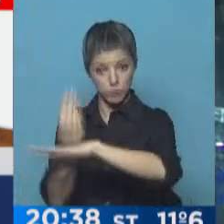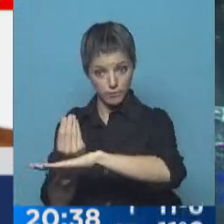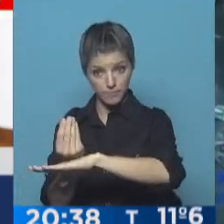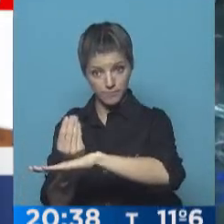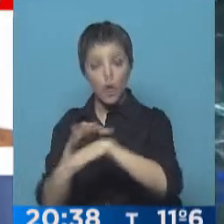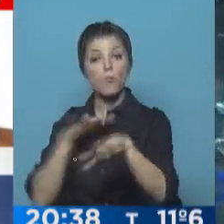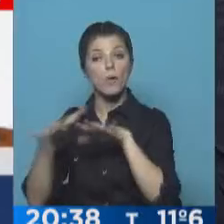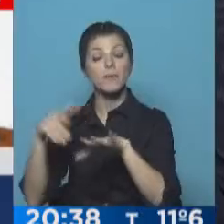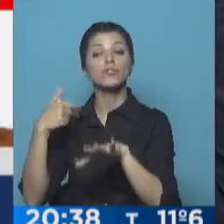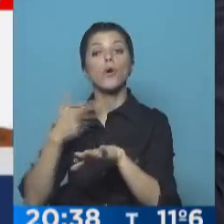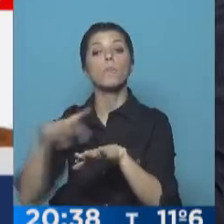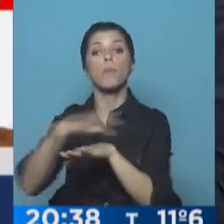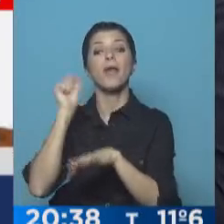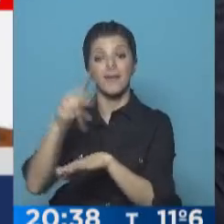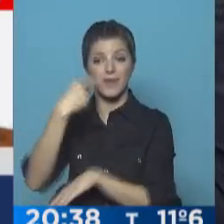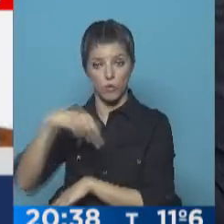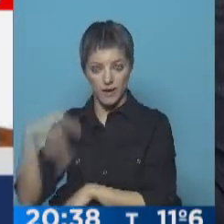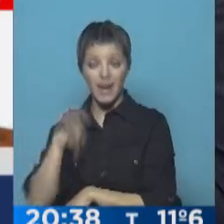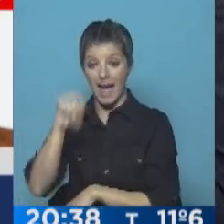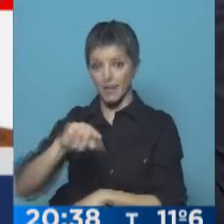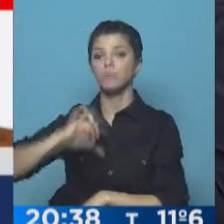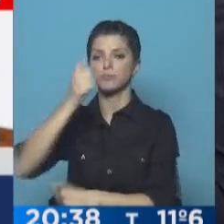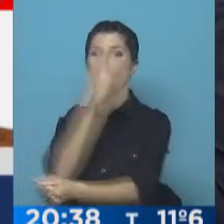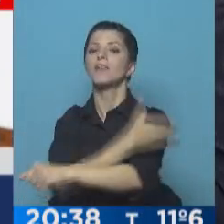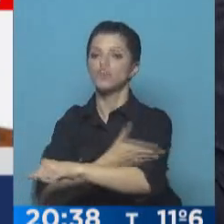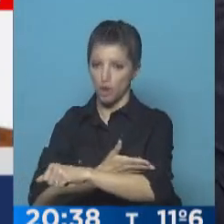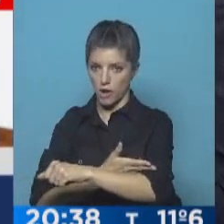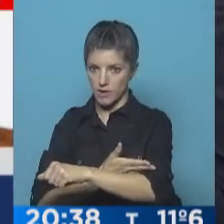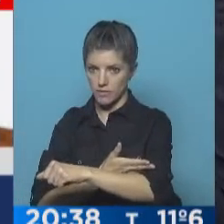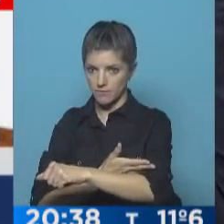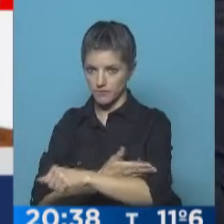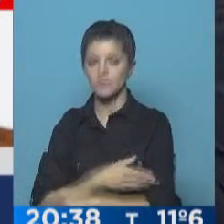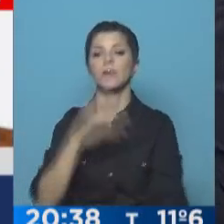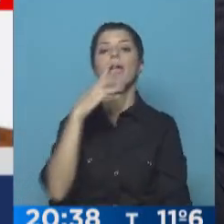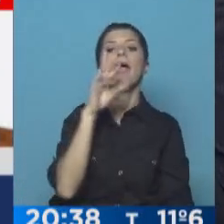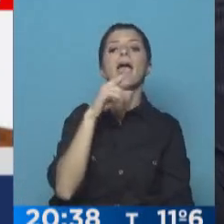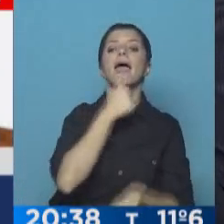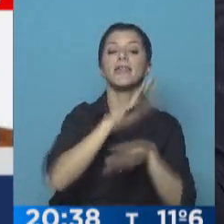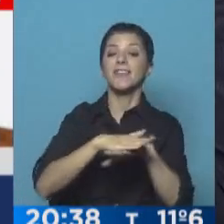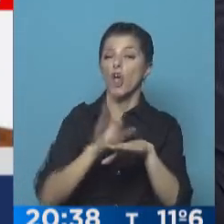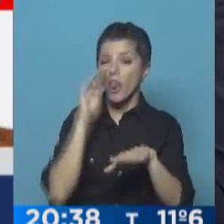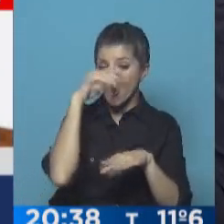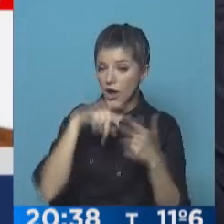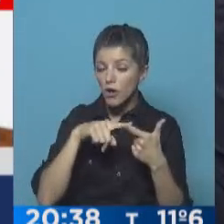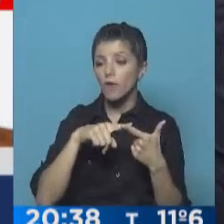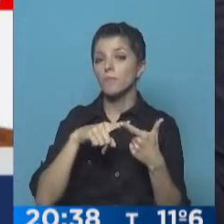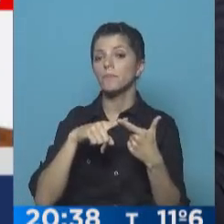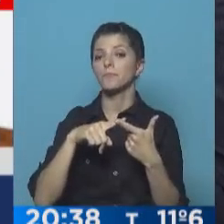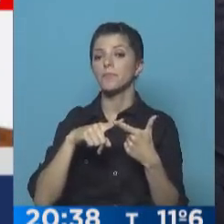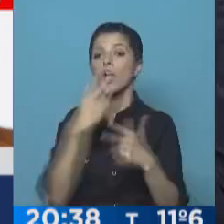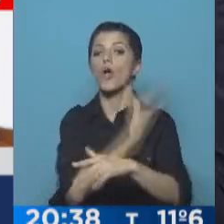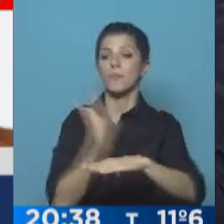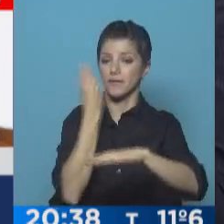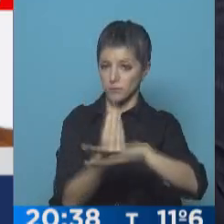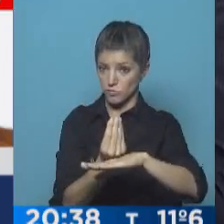Popular Neuquino, ganó Scioli como candidato a nivel nacional. En Río Negro, que está gobernada por el gobernador